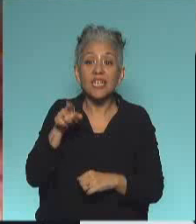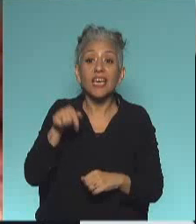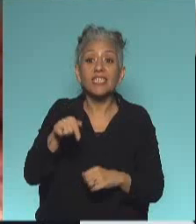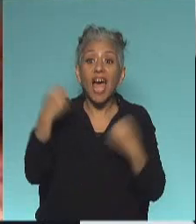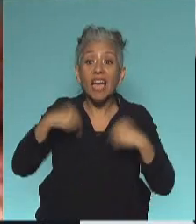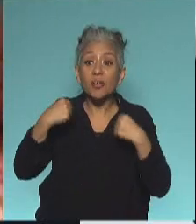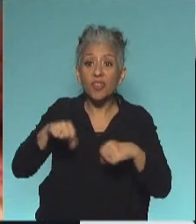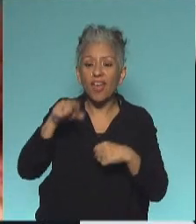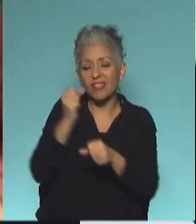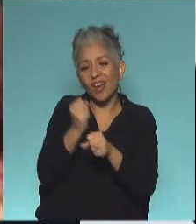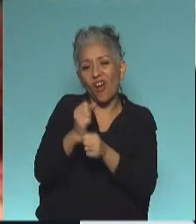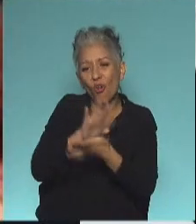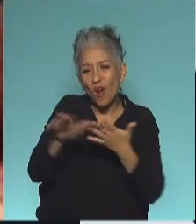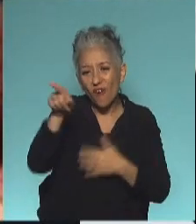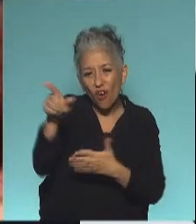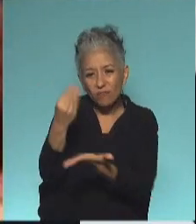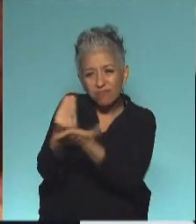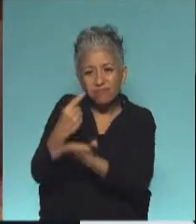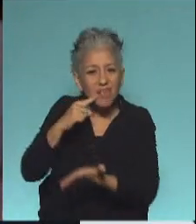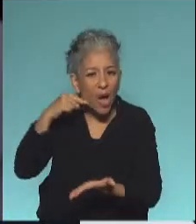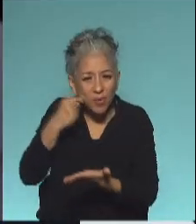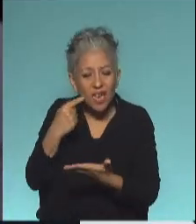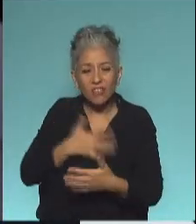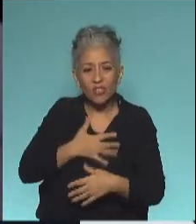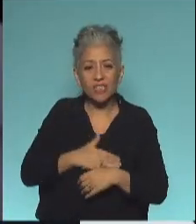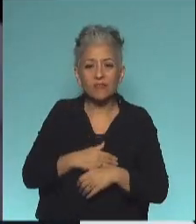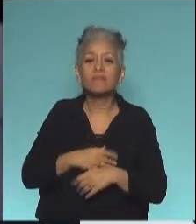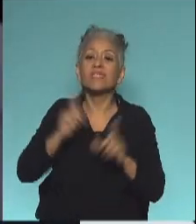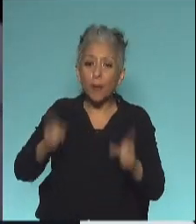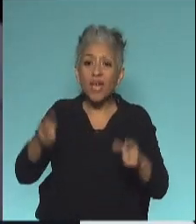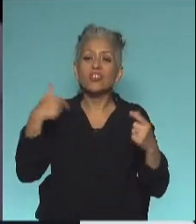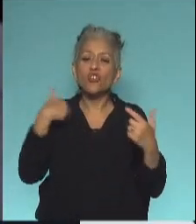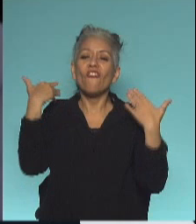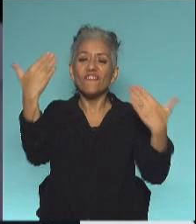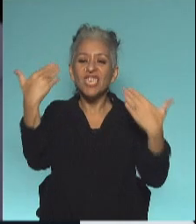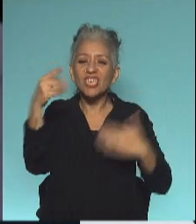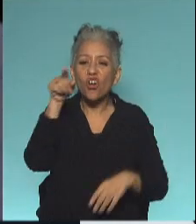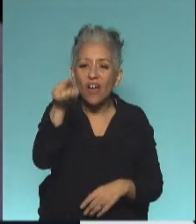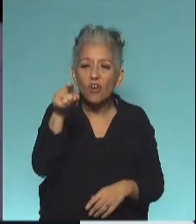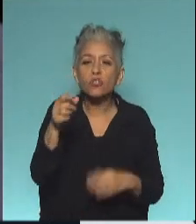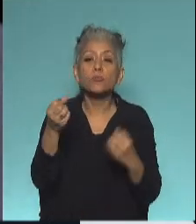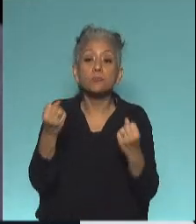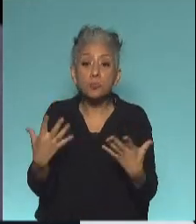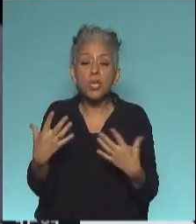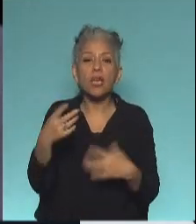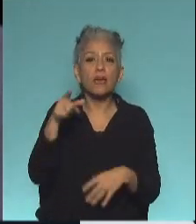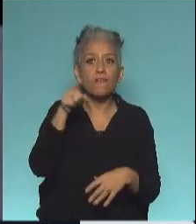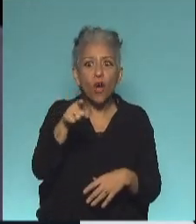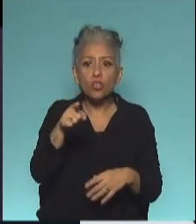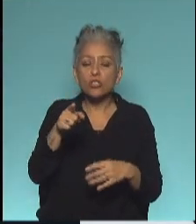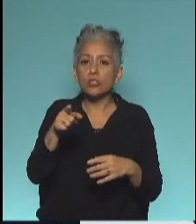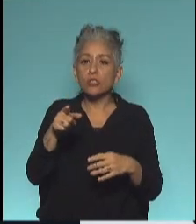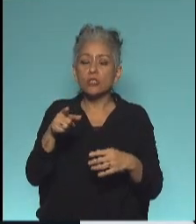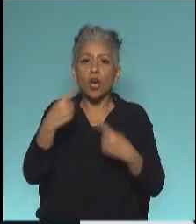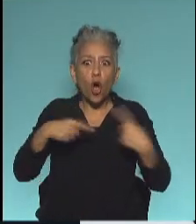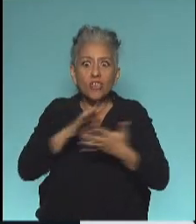desarrollando. Me encanta, muchas gracias, ¿eh? Y la verdad es que también te felicito porque hacer emprendimientos en